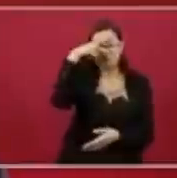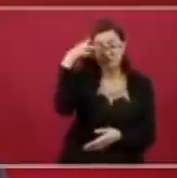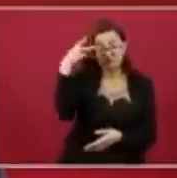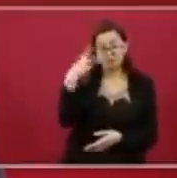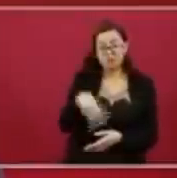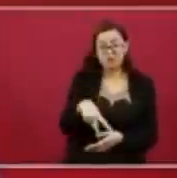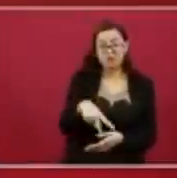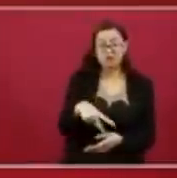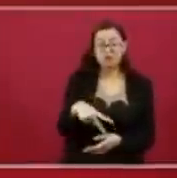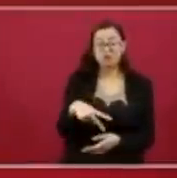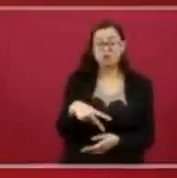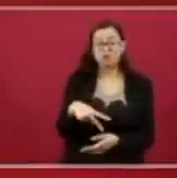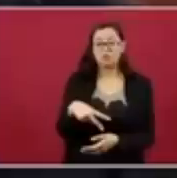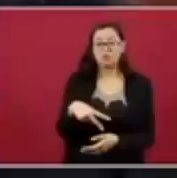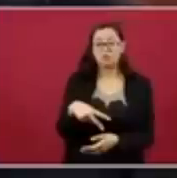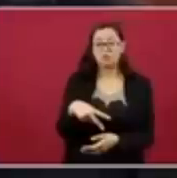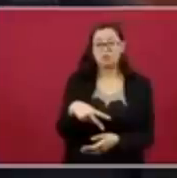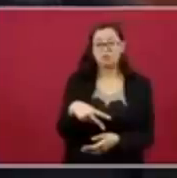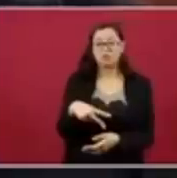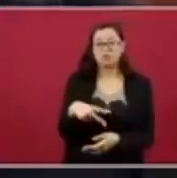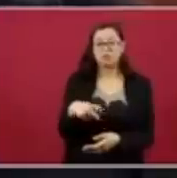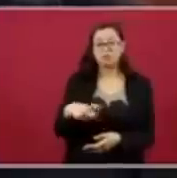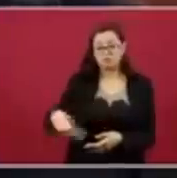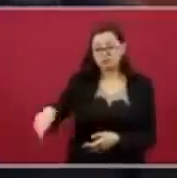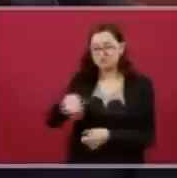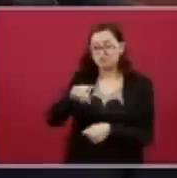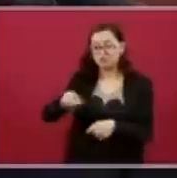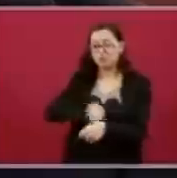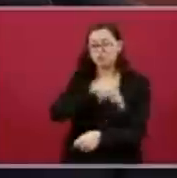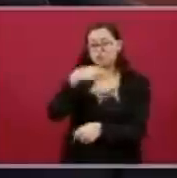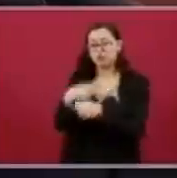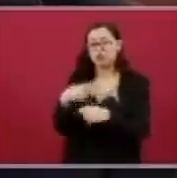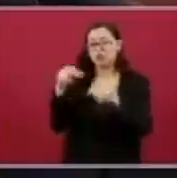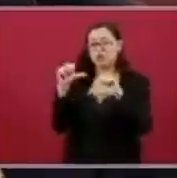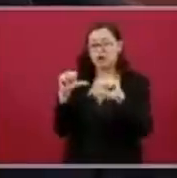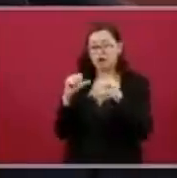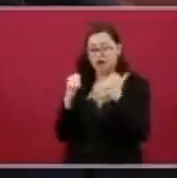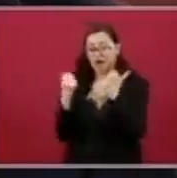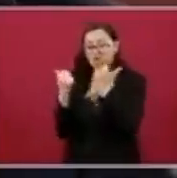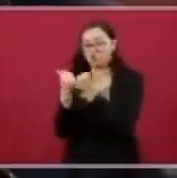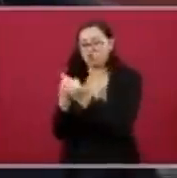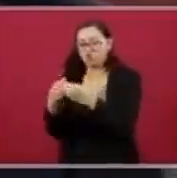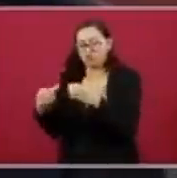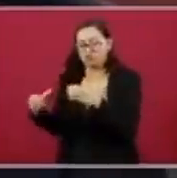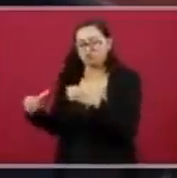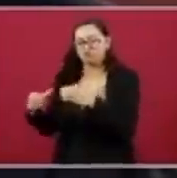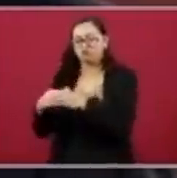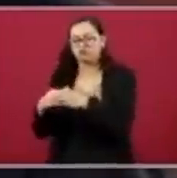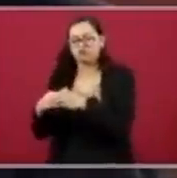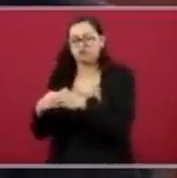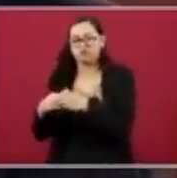afortunadamente, por la Asociación de Notarios, esa práctica no